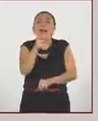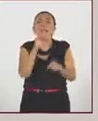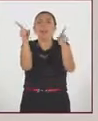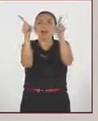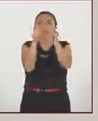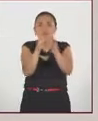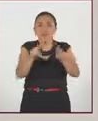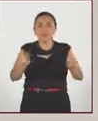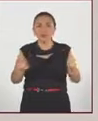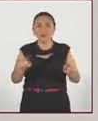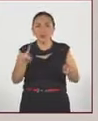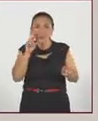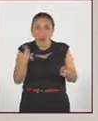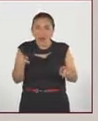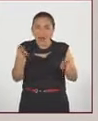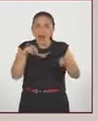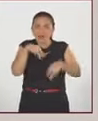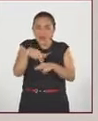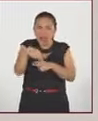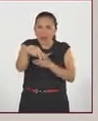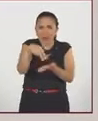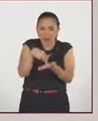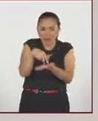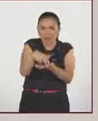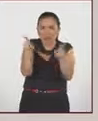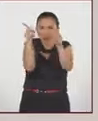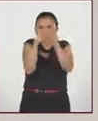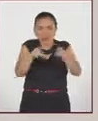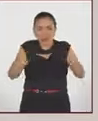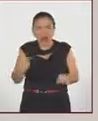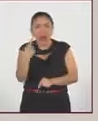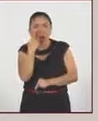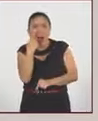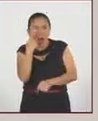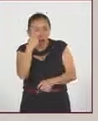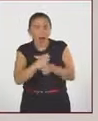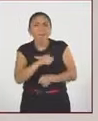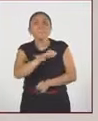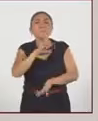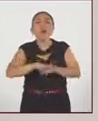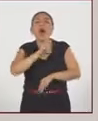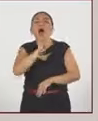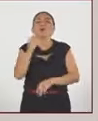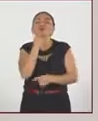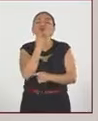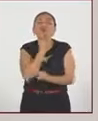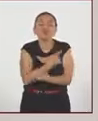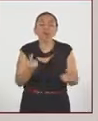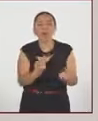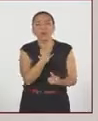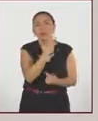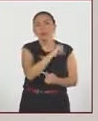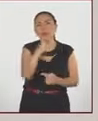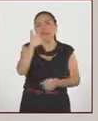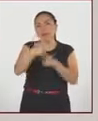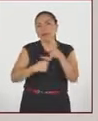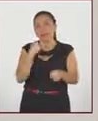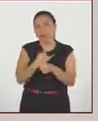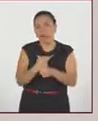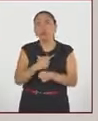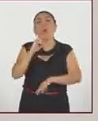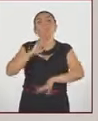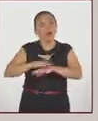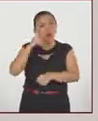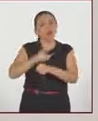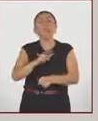línea media. Estas más o menos se ven más frecuentemente en los niños entre los 3 y los 6 años. Casi siempre corrigen